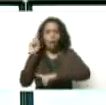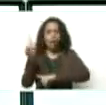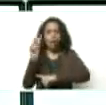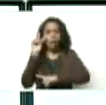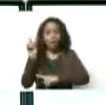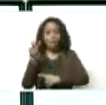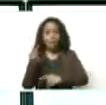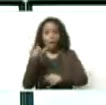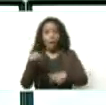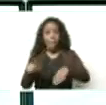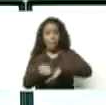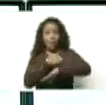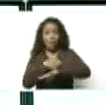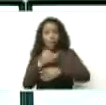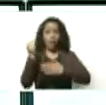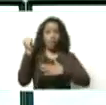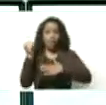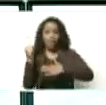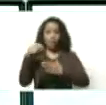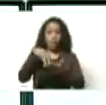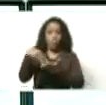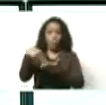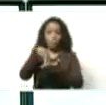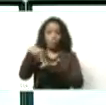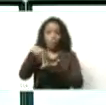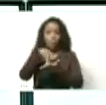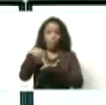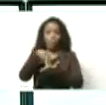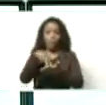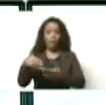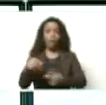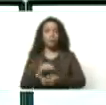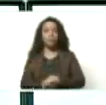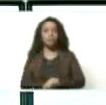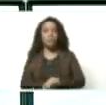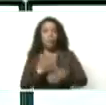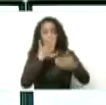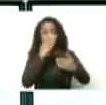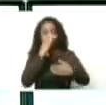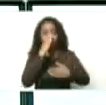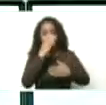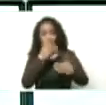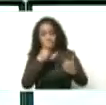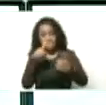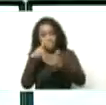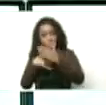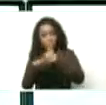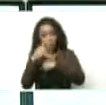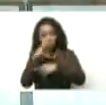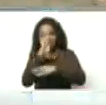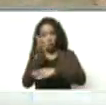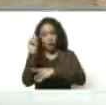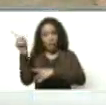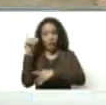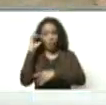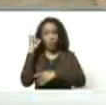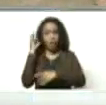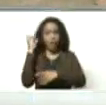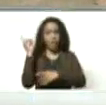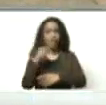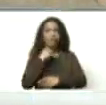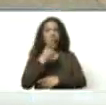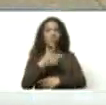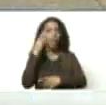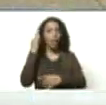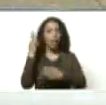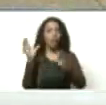pantalón tubito y uno iba bailando así el paso change vámonos directo ya están ahí market vocera